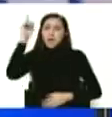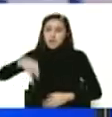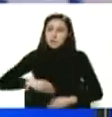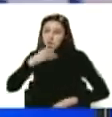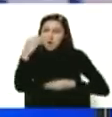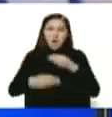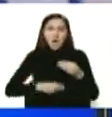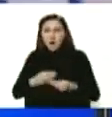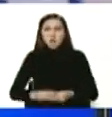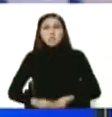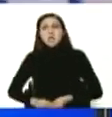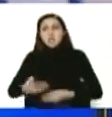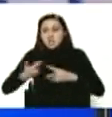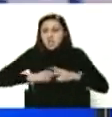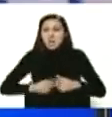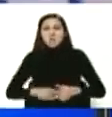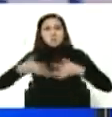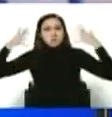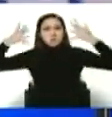asesoría técnica.